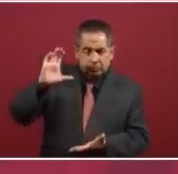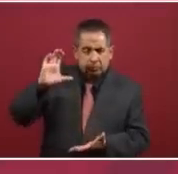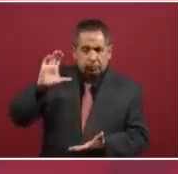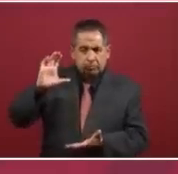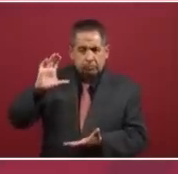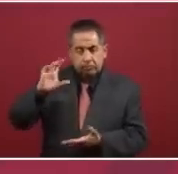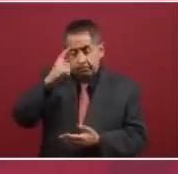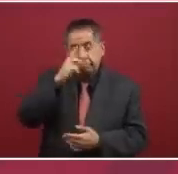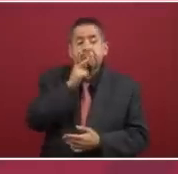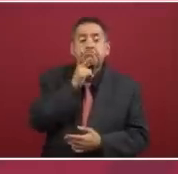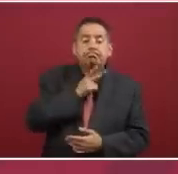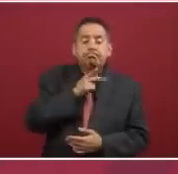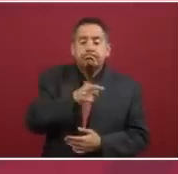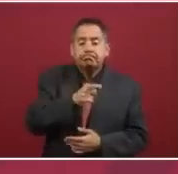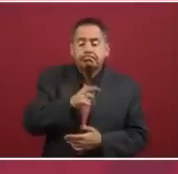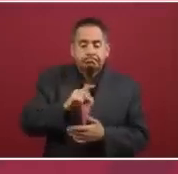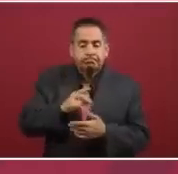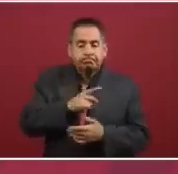deuda de Pemex,